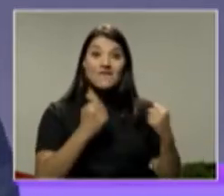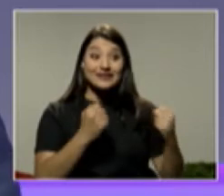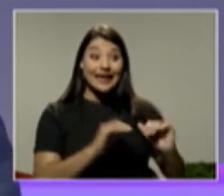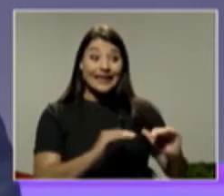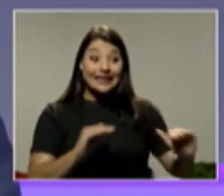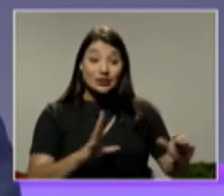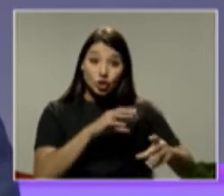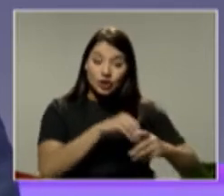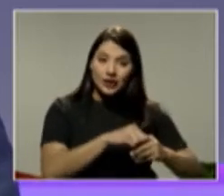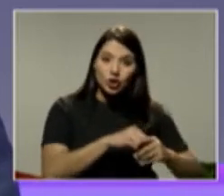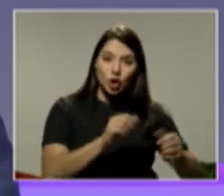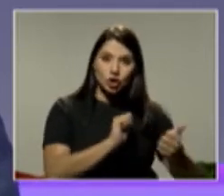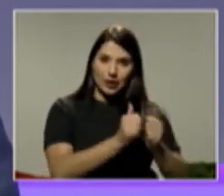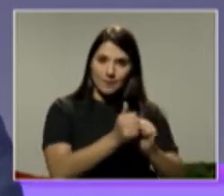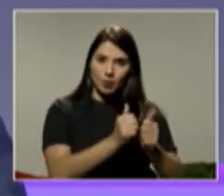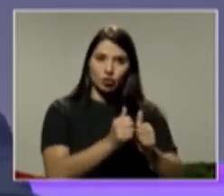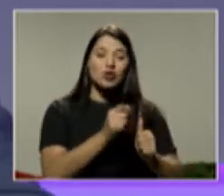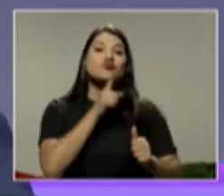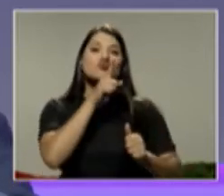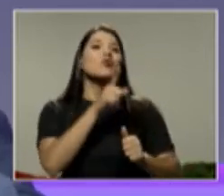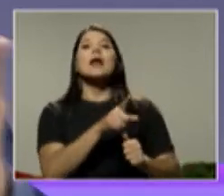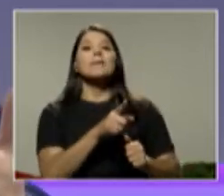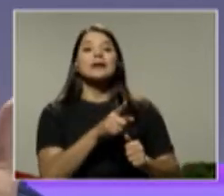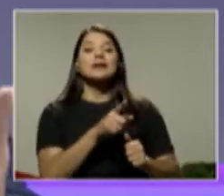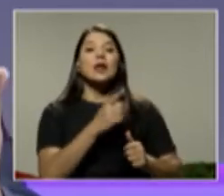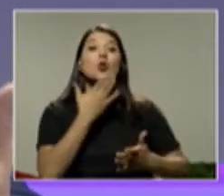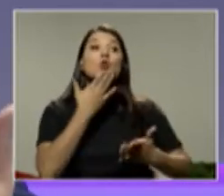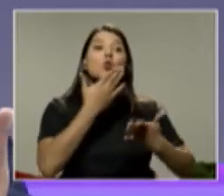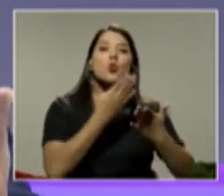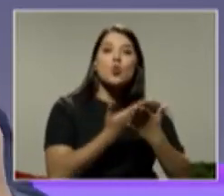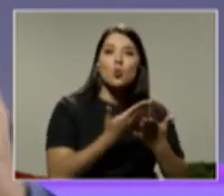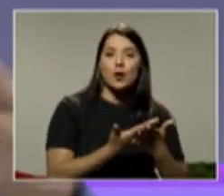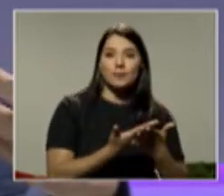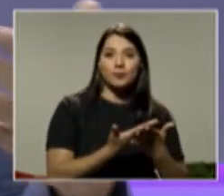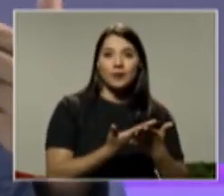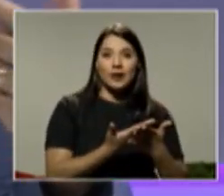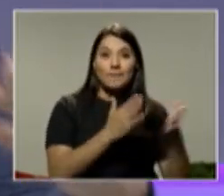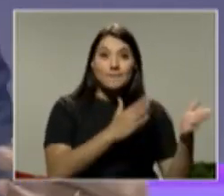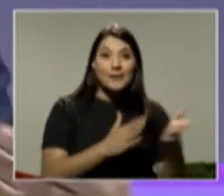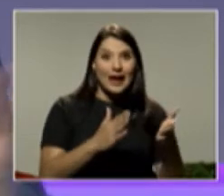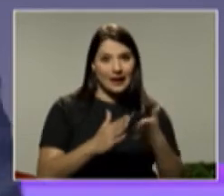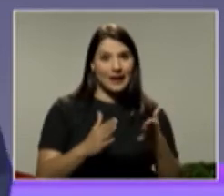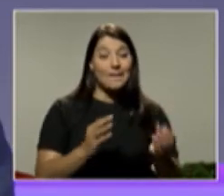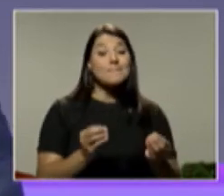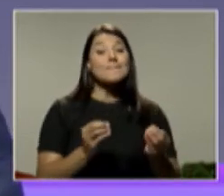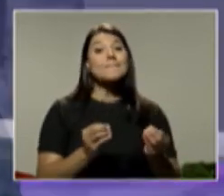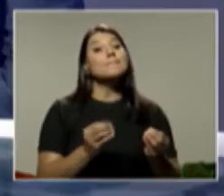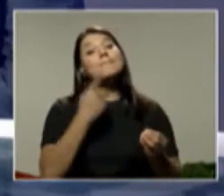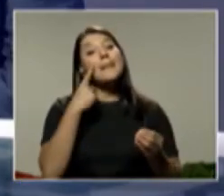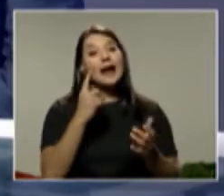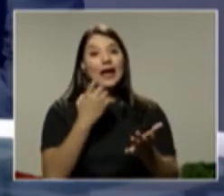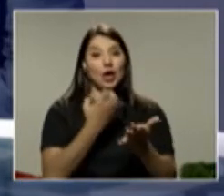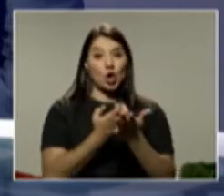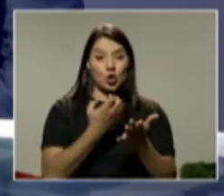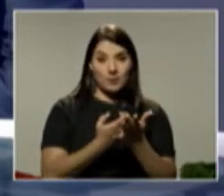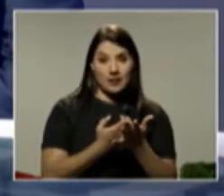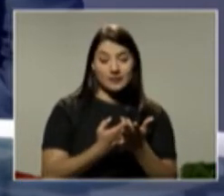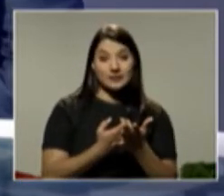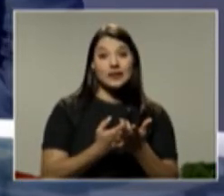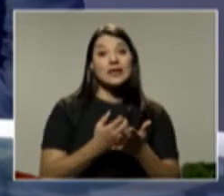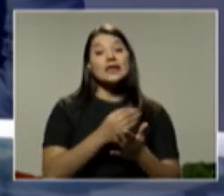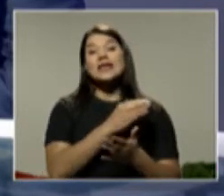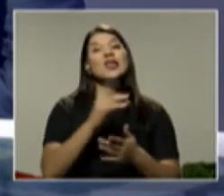deporte es una inversión a mediano y largo plazo pues más económica que tener ya después que combatir la problemática